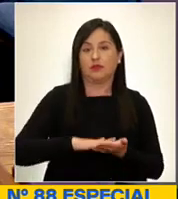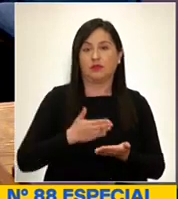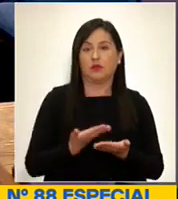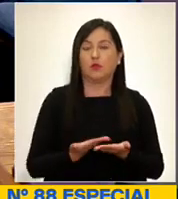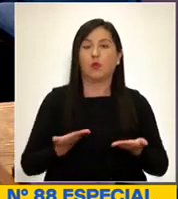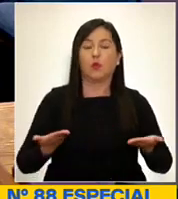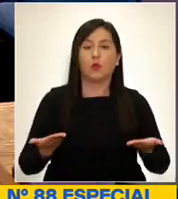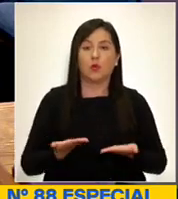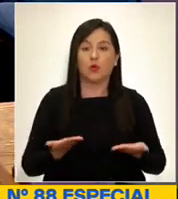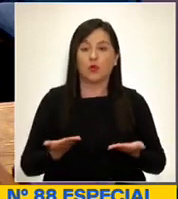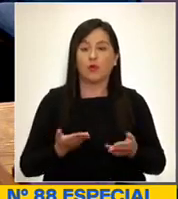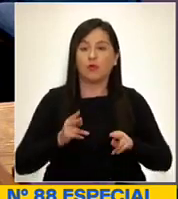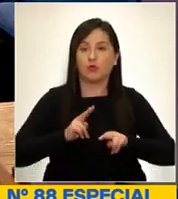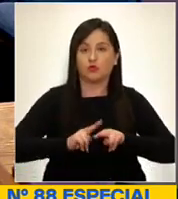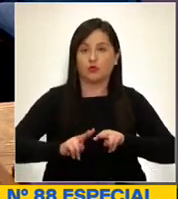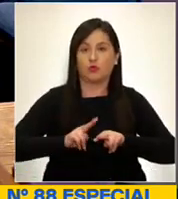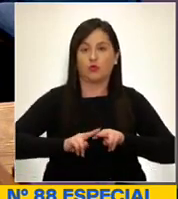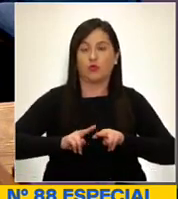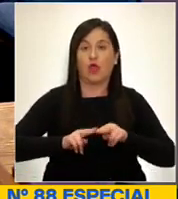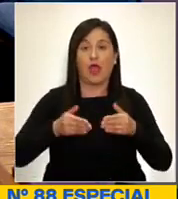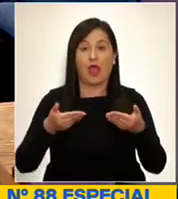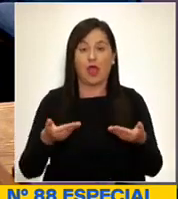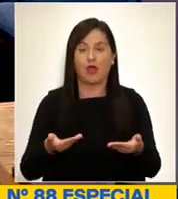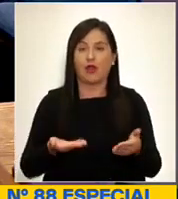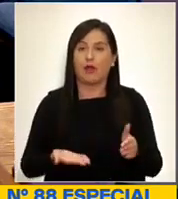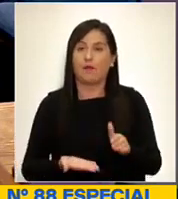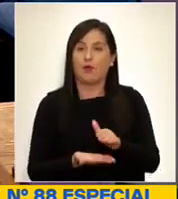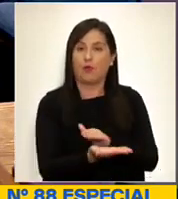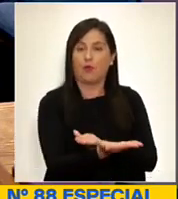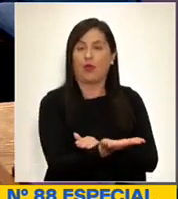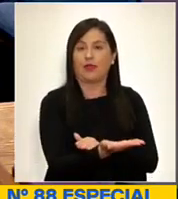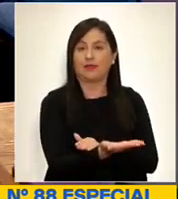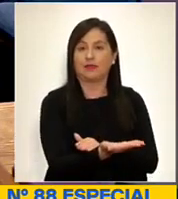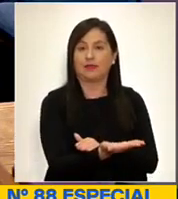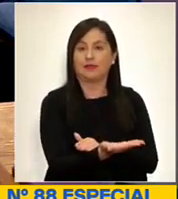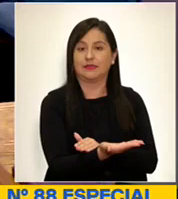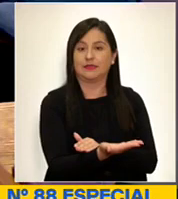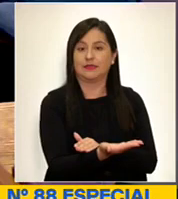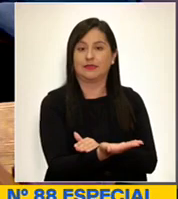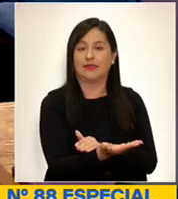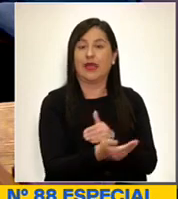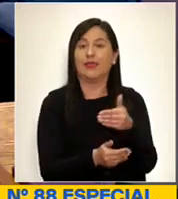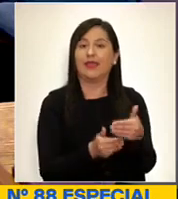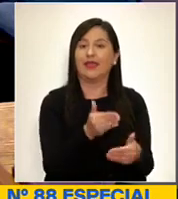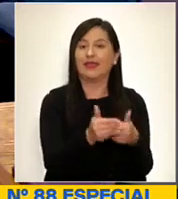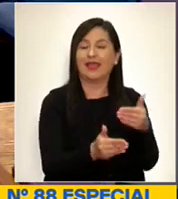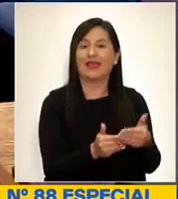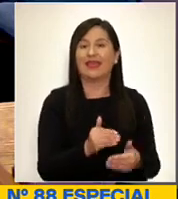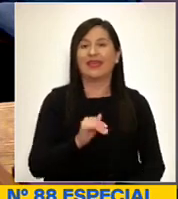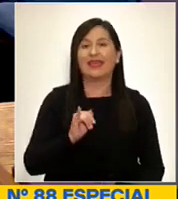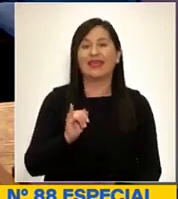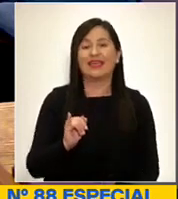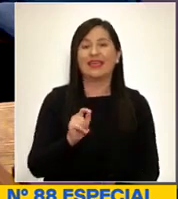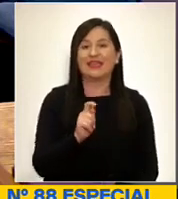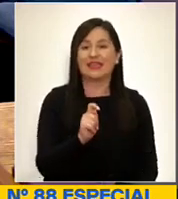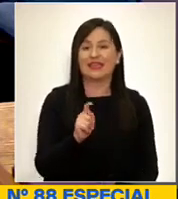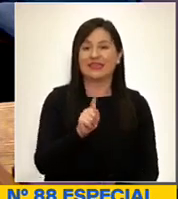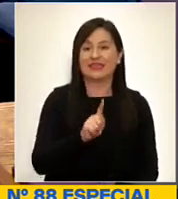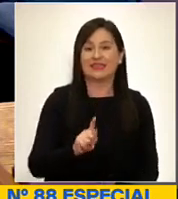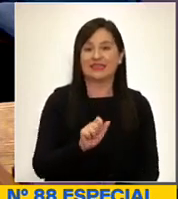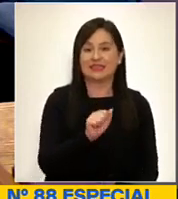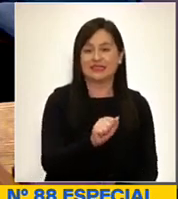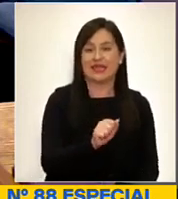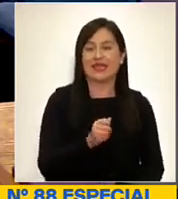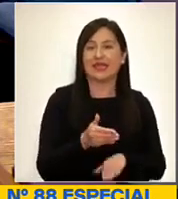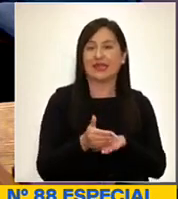que resolver ahora con la propuesta de de El adelantamiento de ixa en este perido y el retraso del